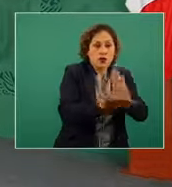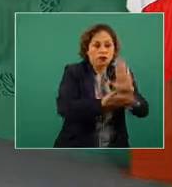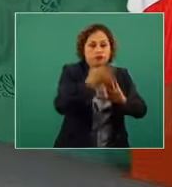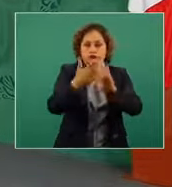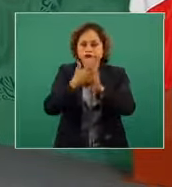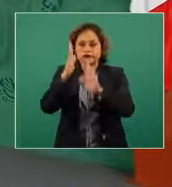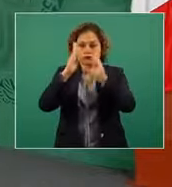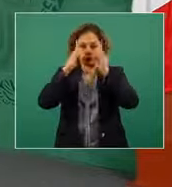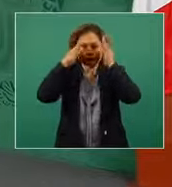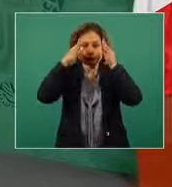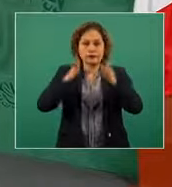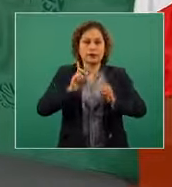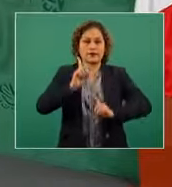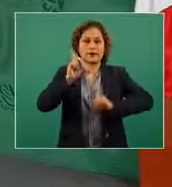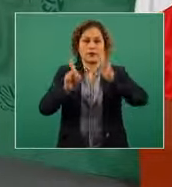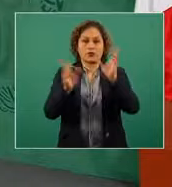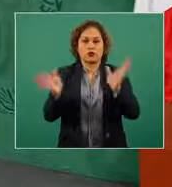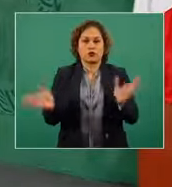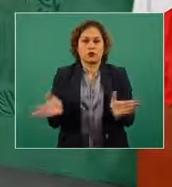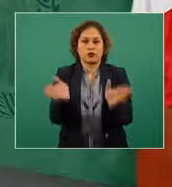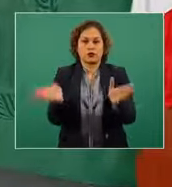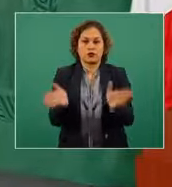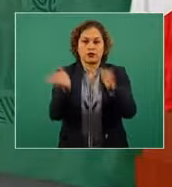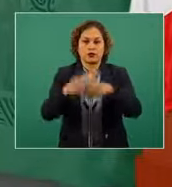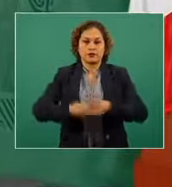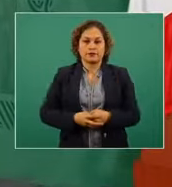deporte, para